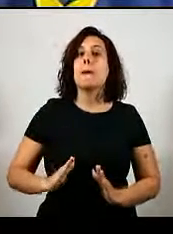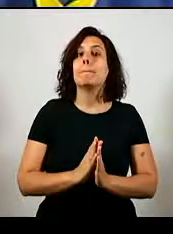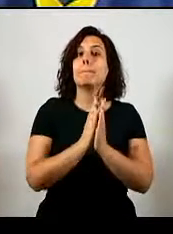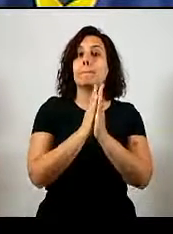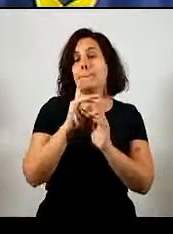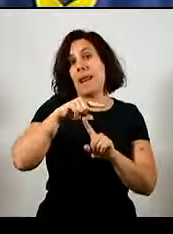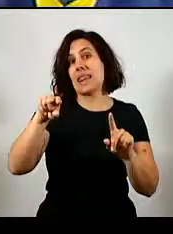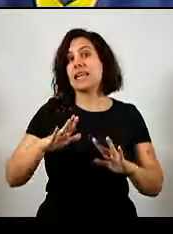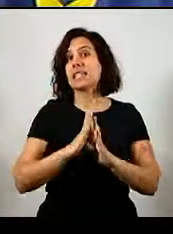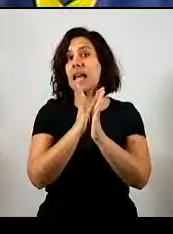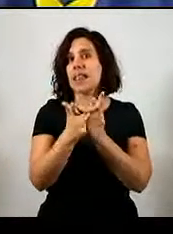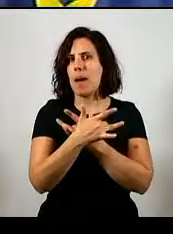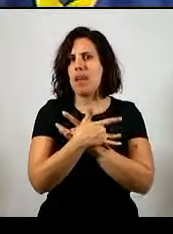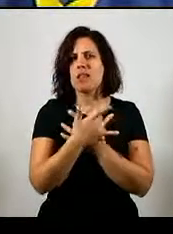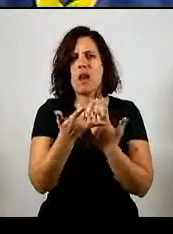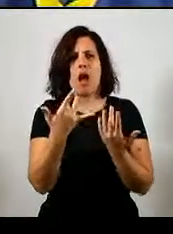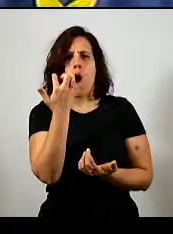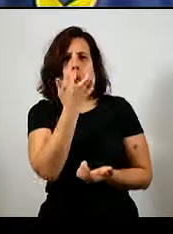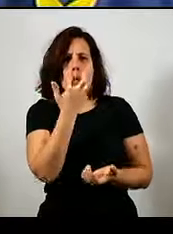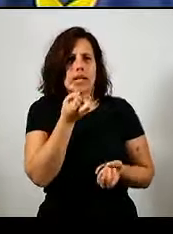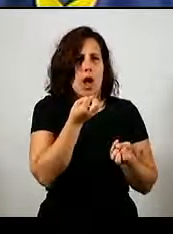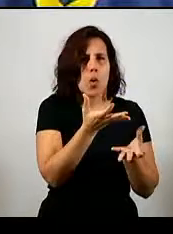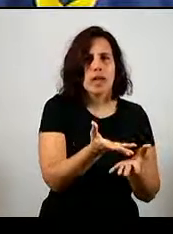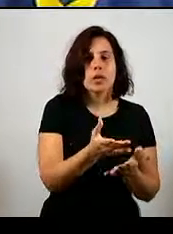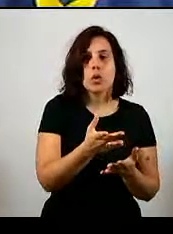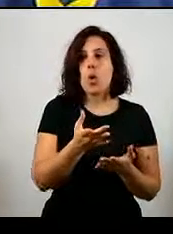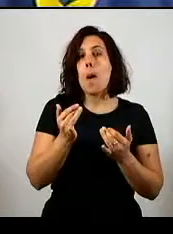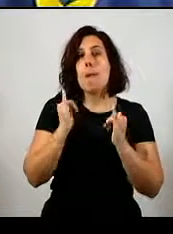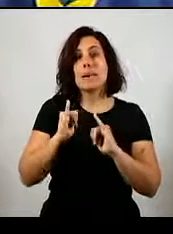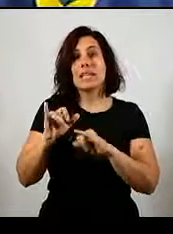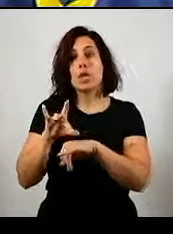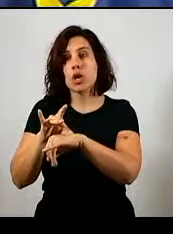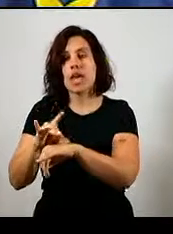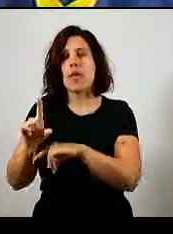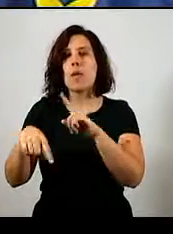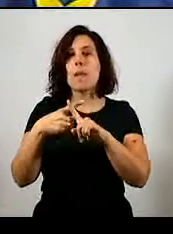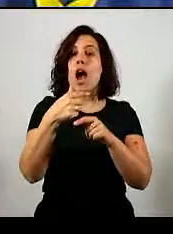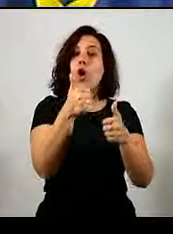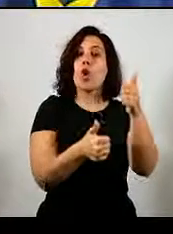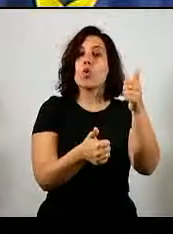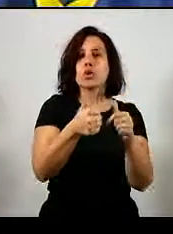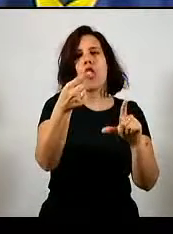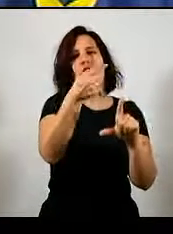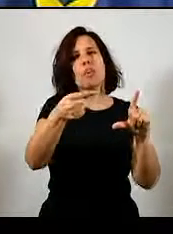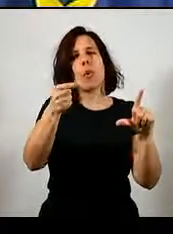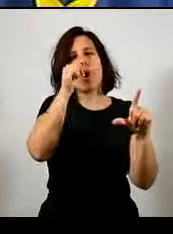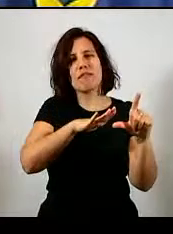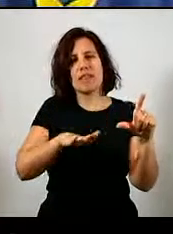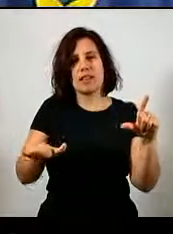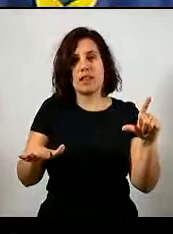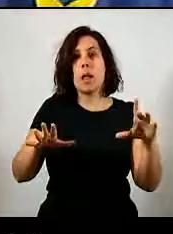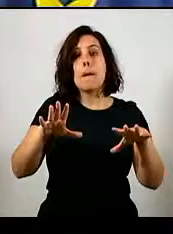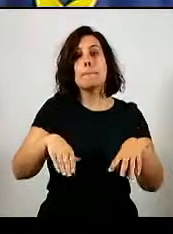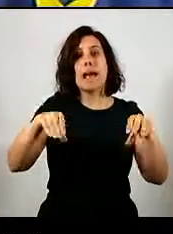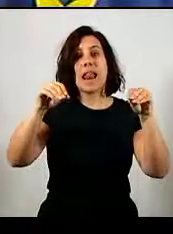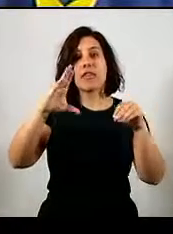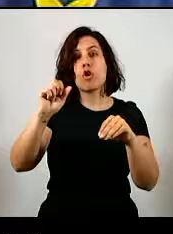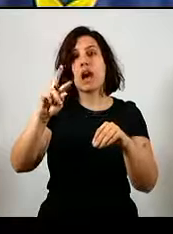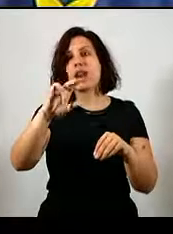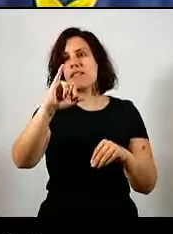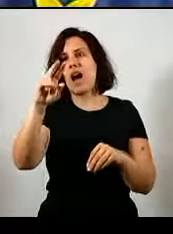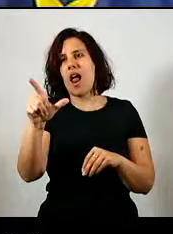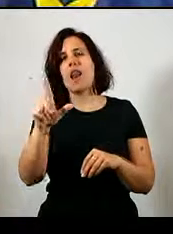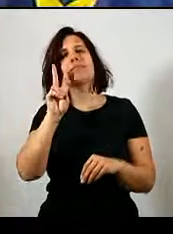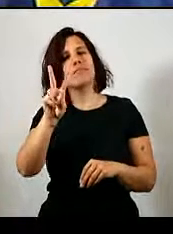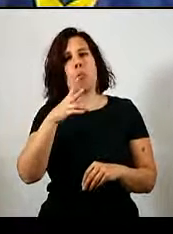de cuentacuentos, paseos guiados y concursos de dibujo infantil, cuyas obras se expondrán en el Palacio Carvajal. El objetivo es educar